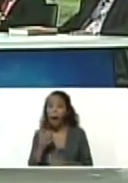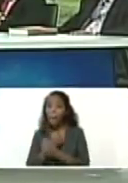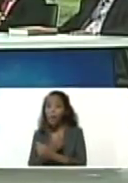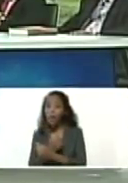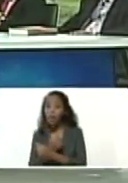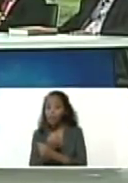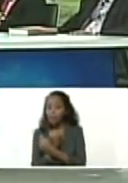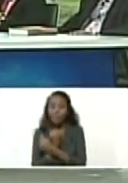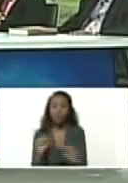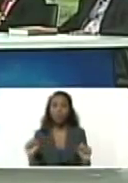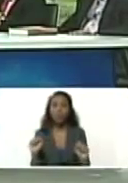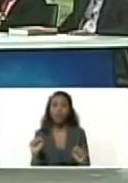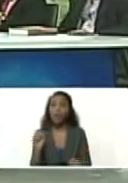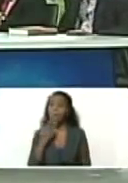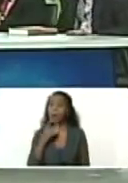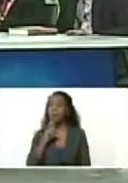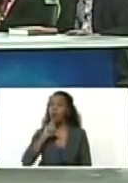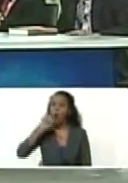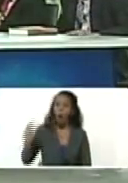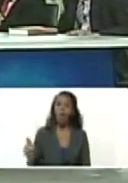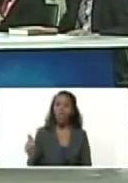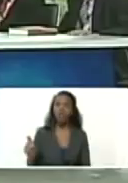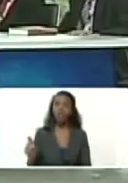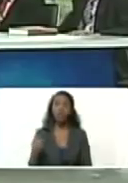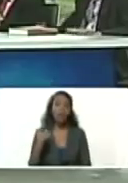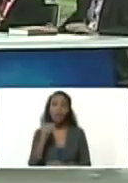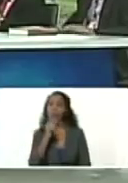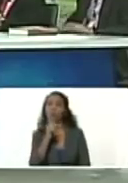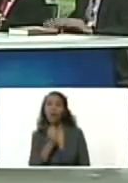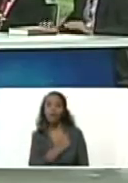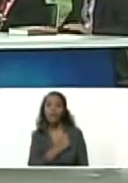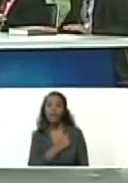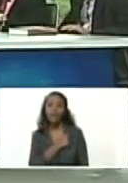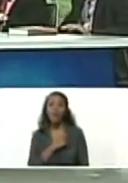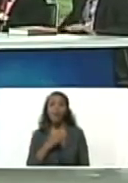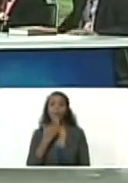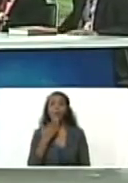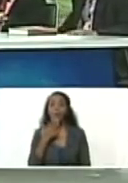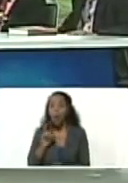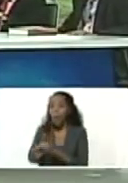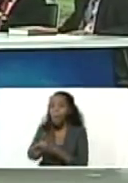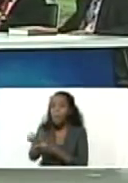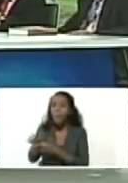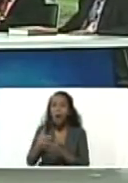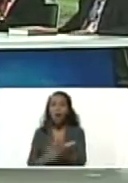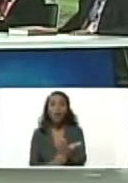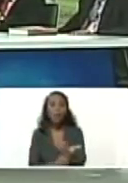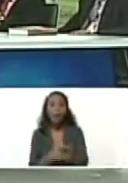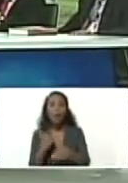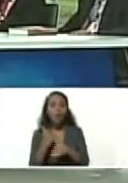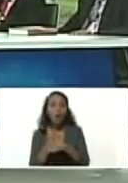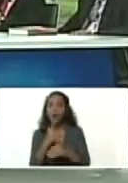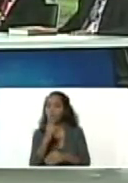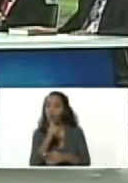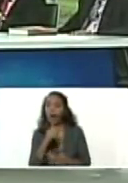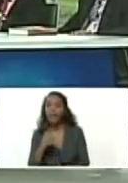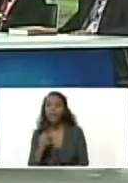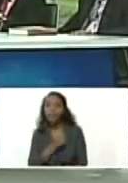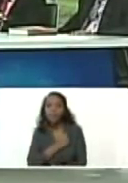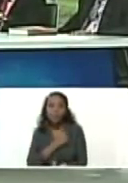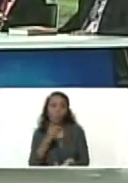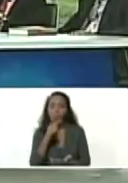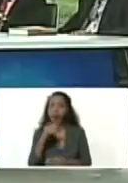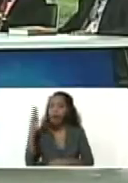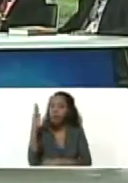Si tú odias, no eres cristiano. Si tú excluyes a tus hermanos, no eres cristiano. Por eso debemos